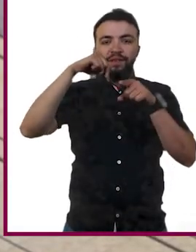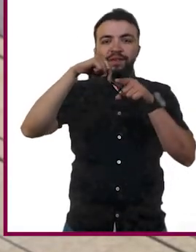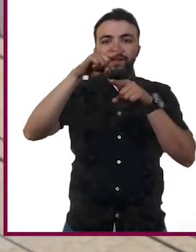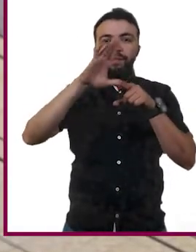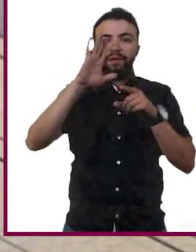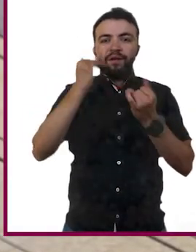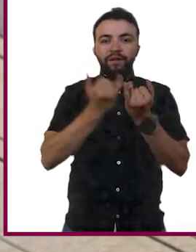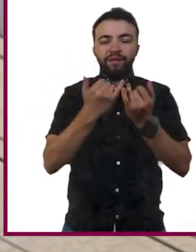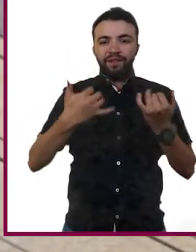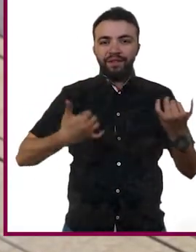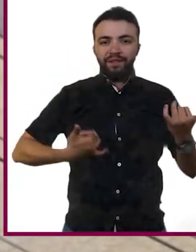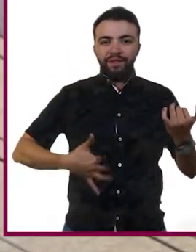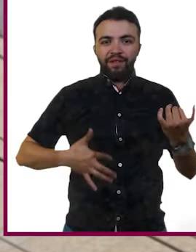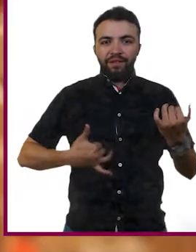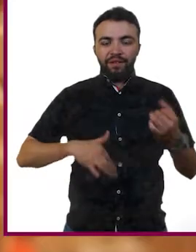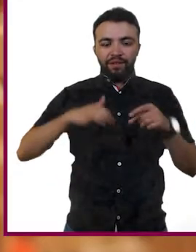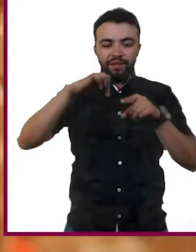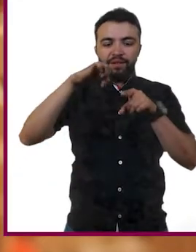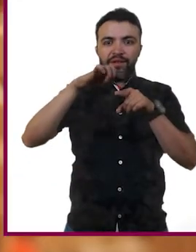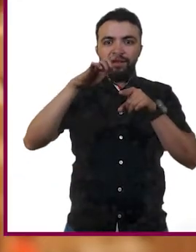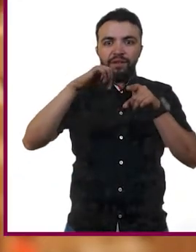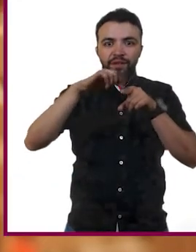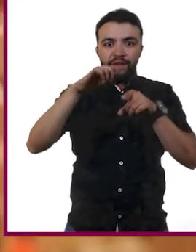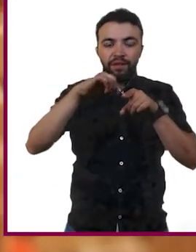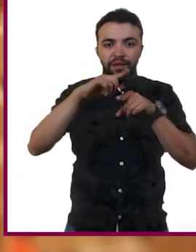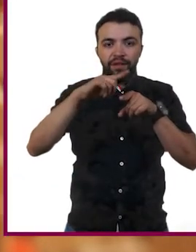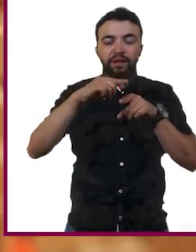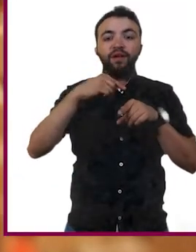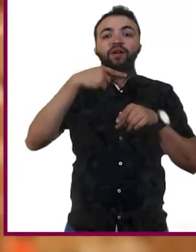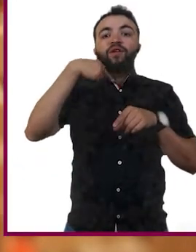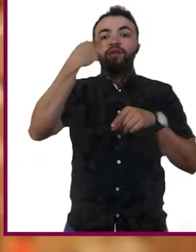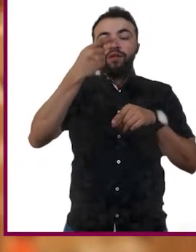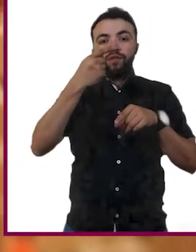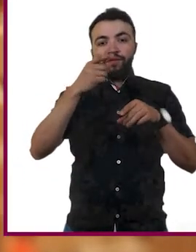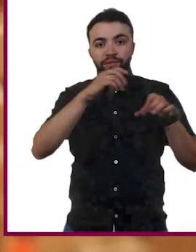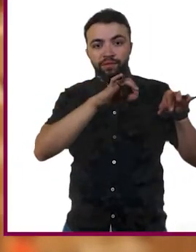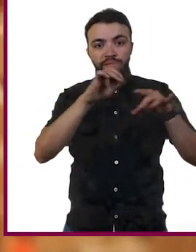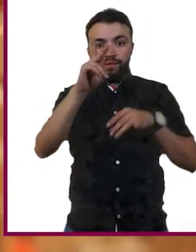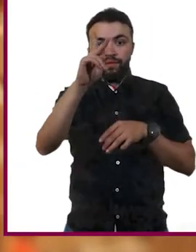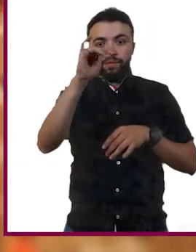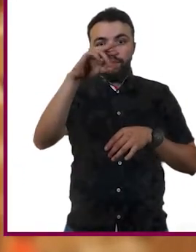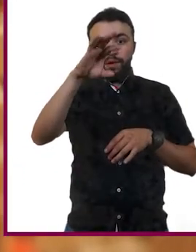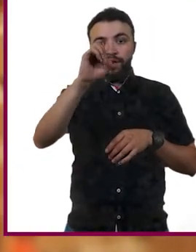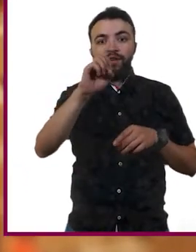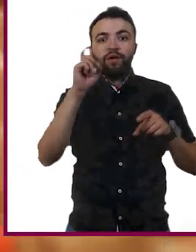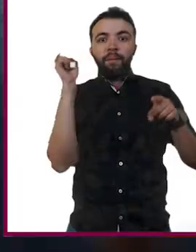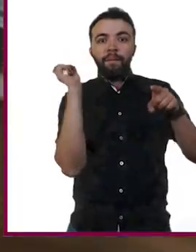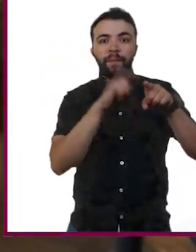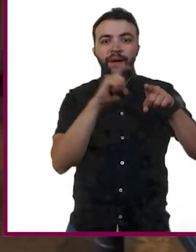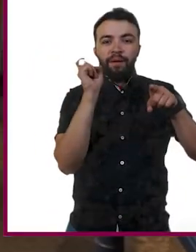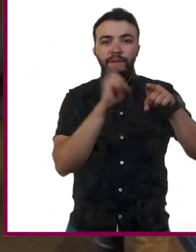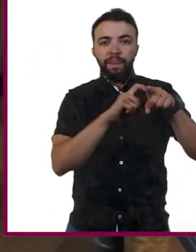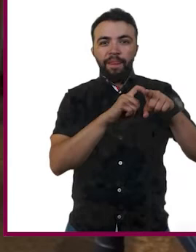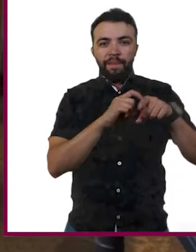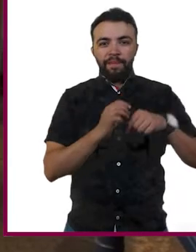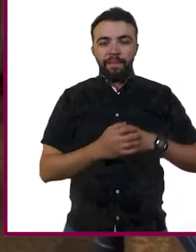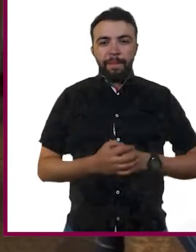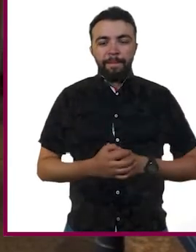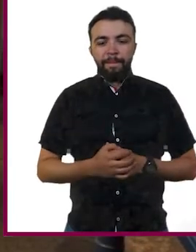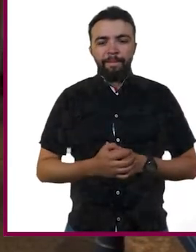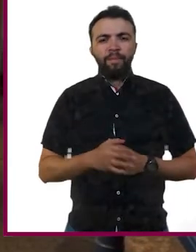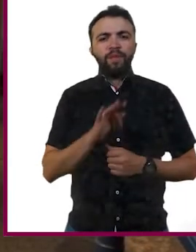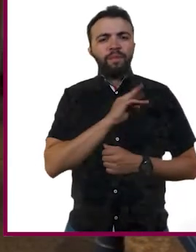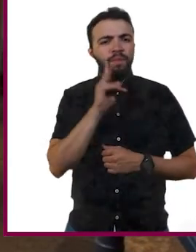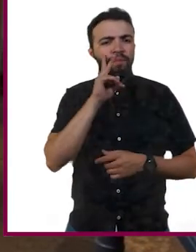que golpea las cuerdas. Ya. El piano golpea, el clavecín rasga. ¿Nos podría enseñar